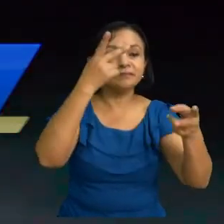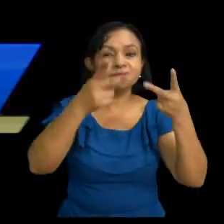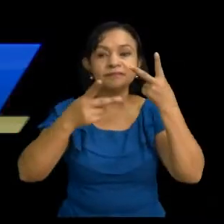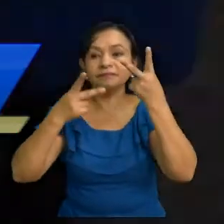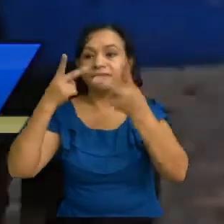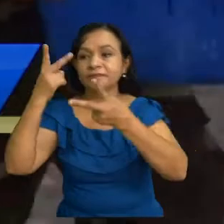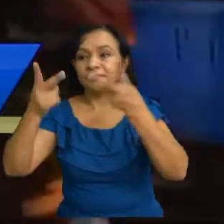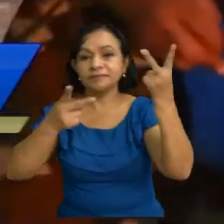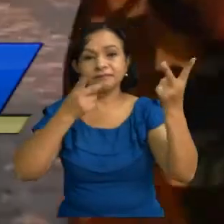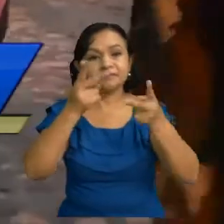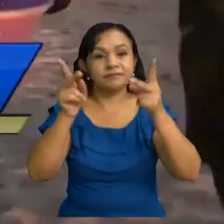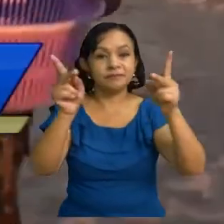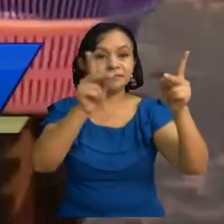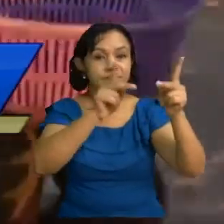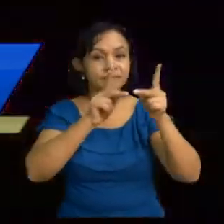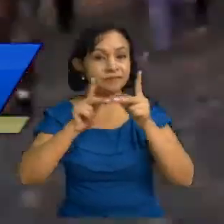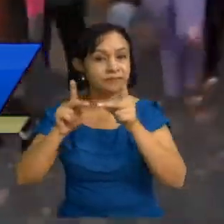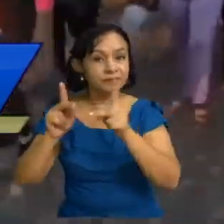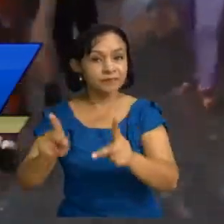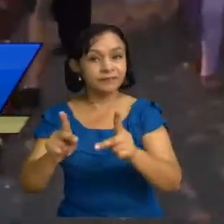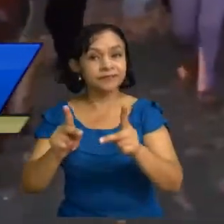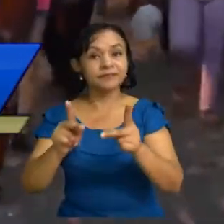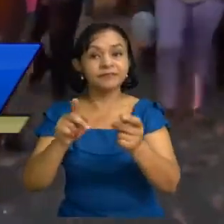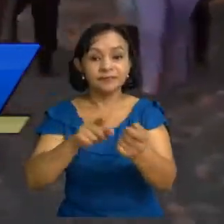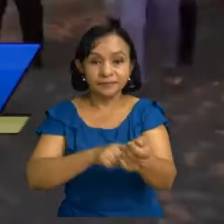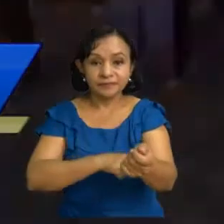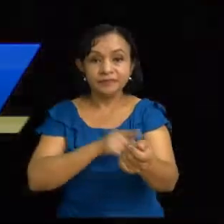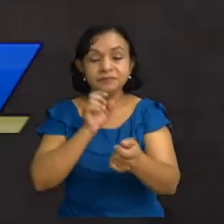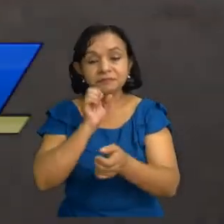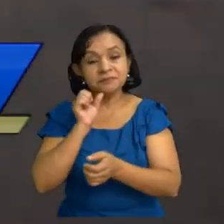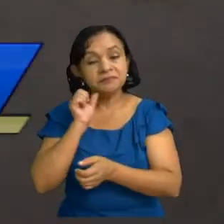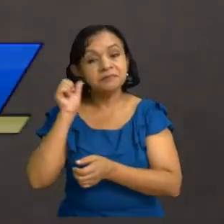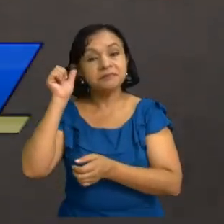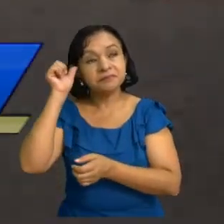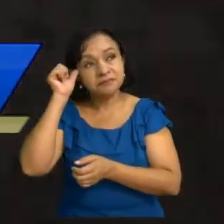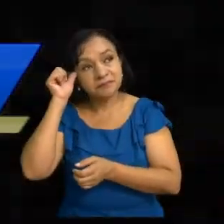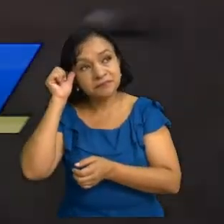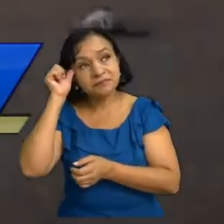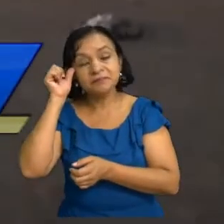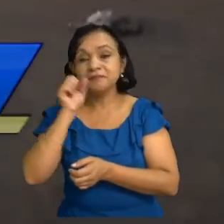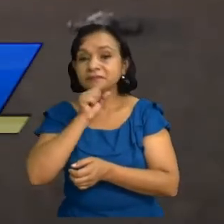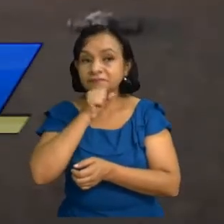que puedan ir nuestros nuestros hermanos de la tercera edad